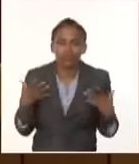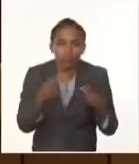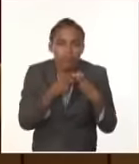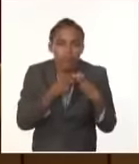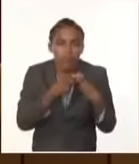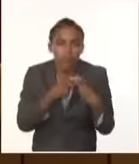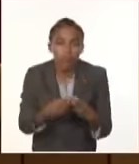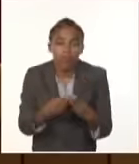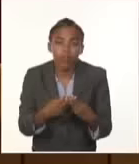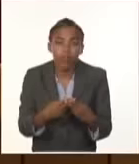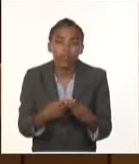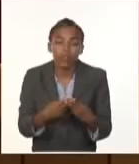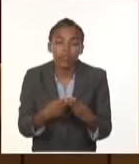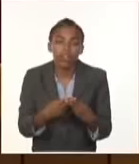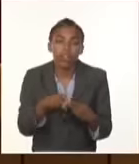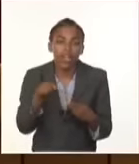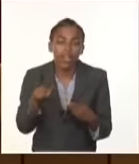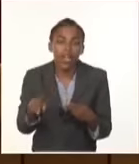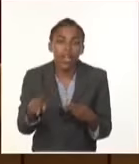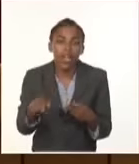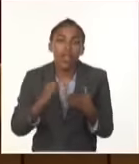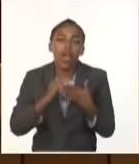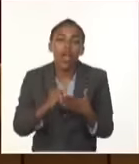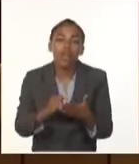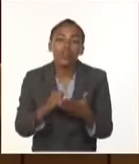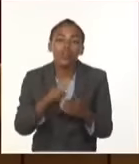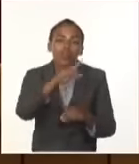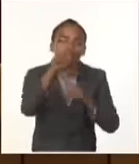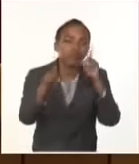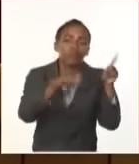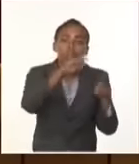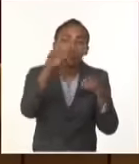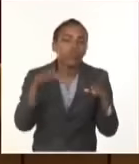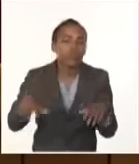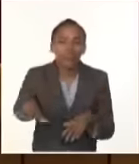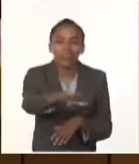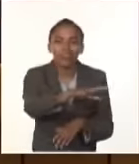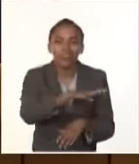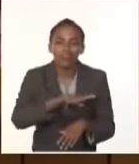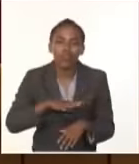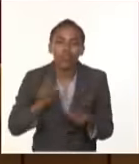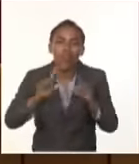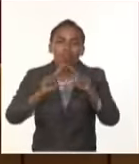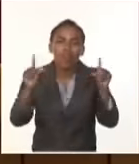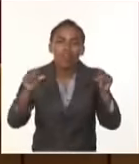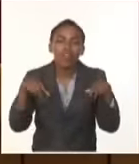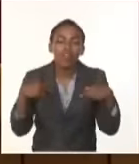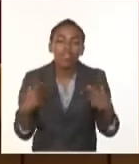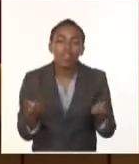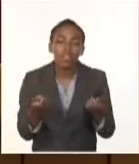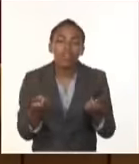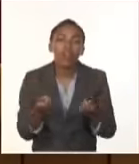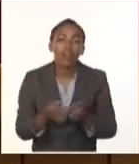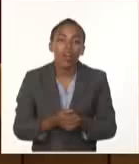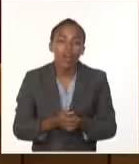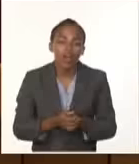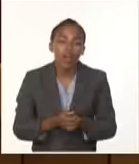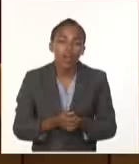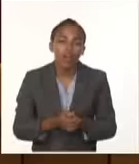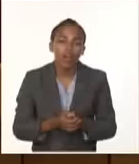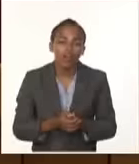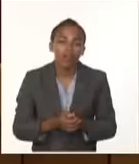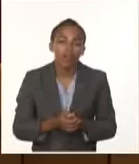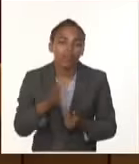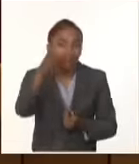ella sola responde a todas las interrogantes con la siempre desafiante frase con que el general de ejército nos enseñó